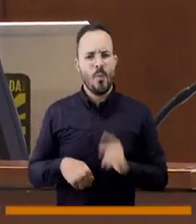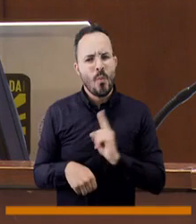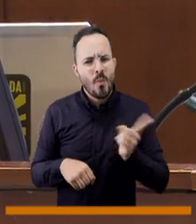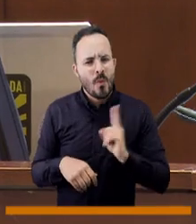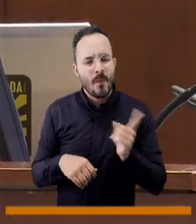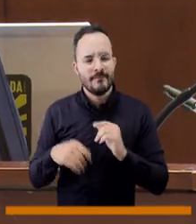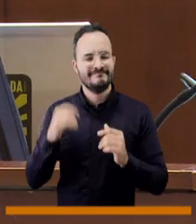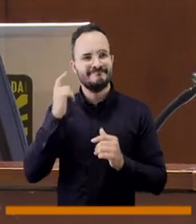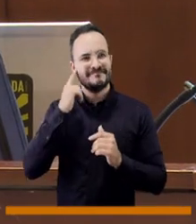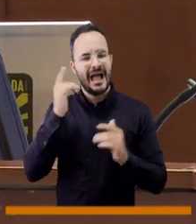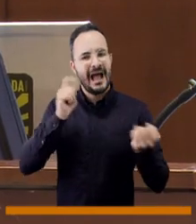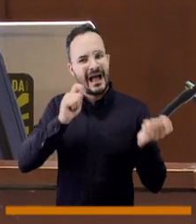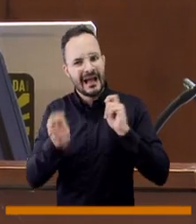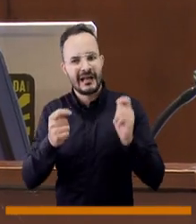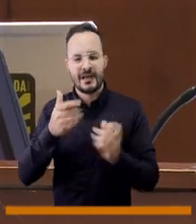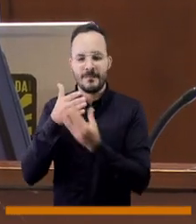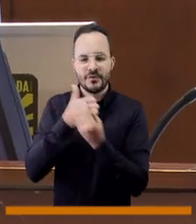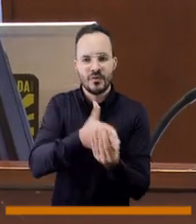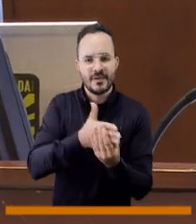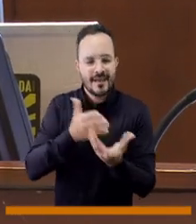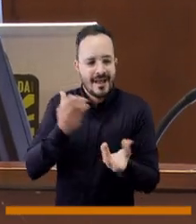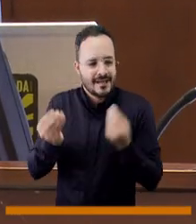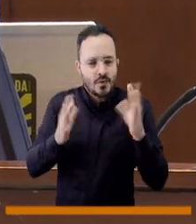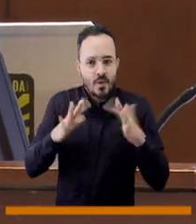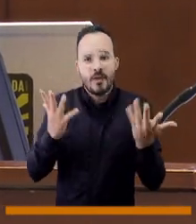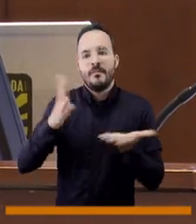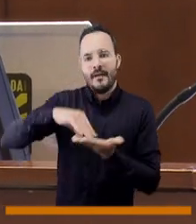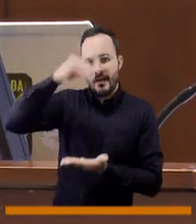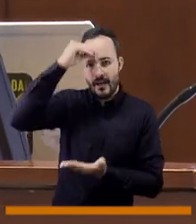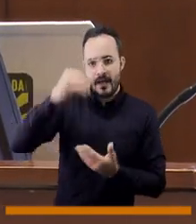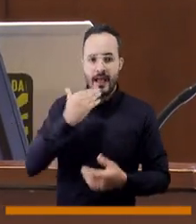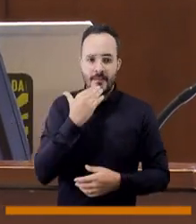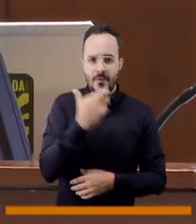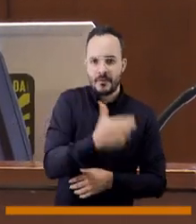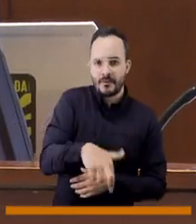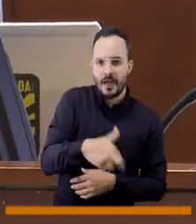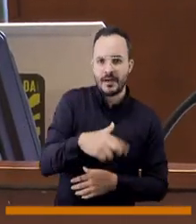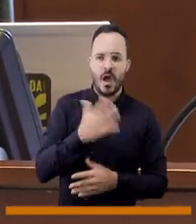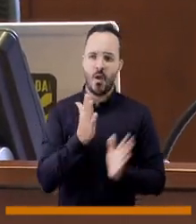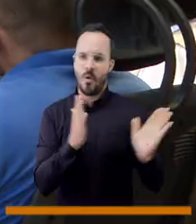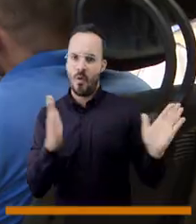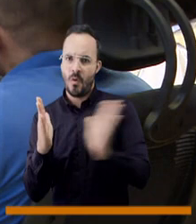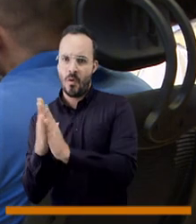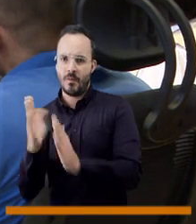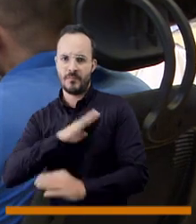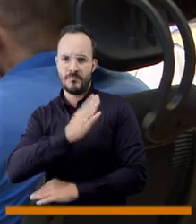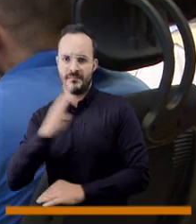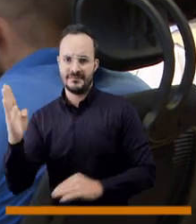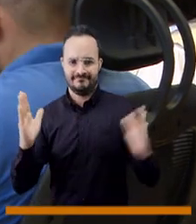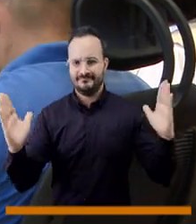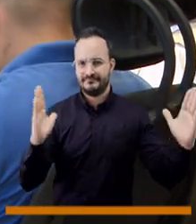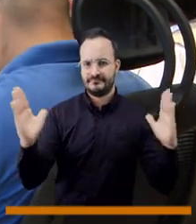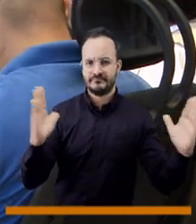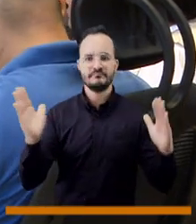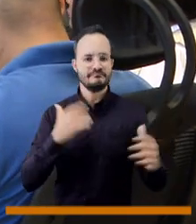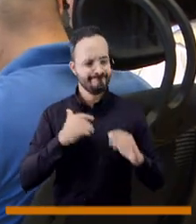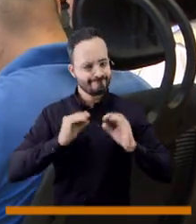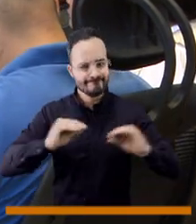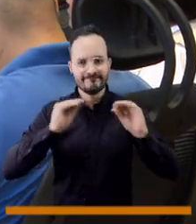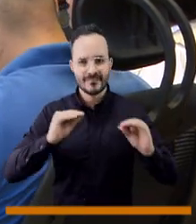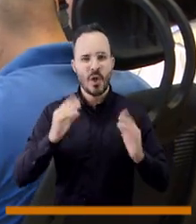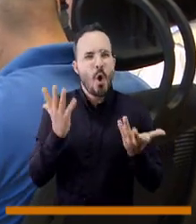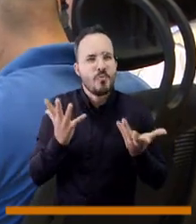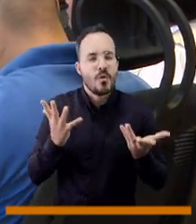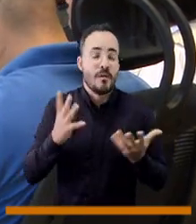sepamos metodológicamente cómo hacerlo en los primeros grados, en los últimos. Es un mito que debemos de